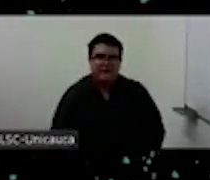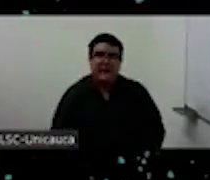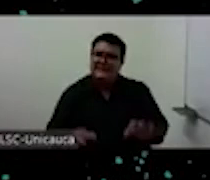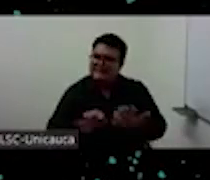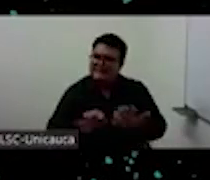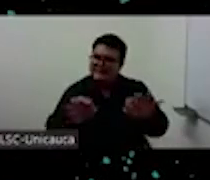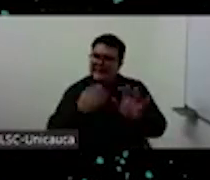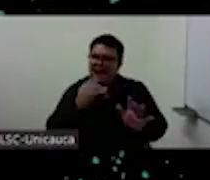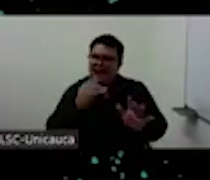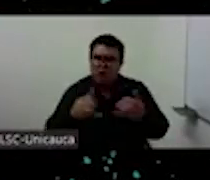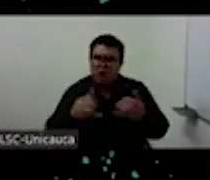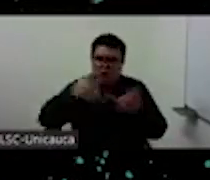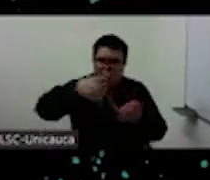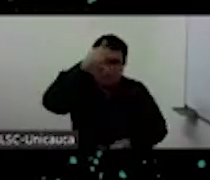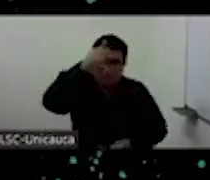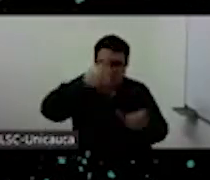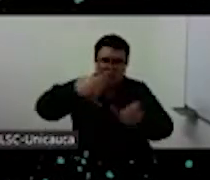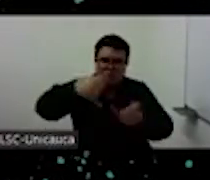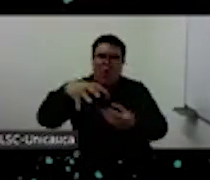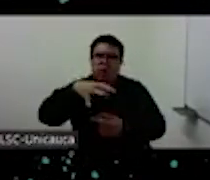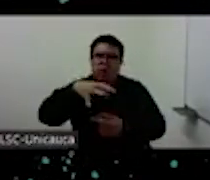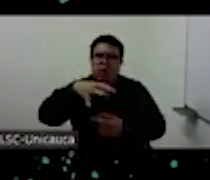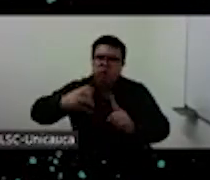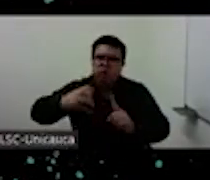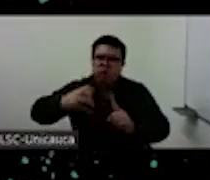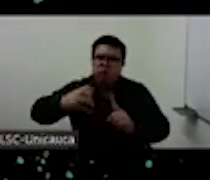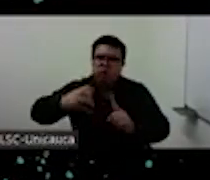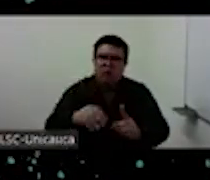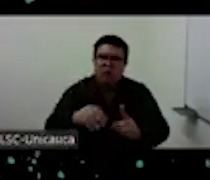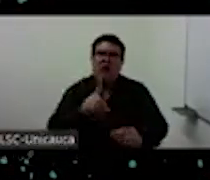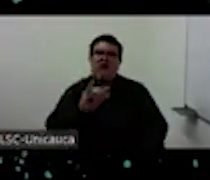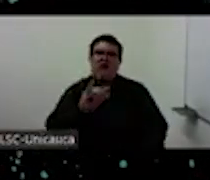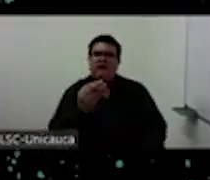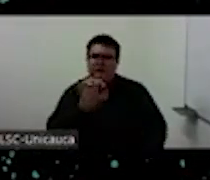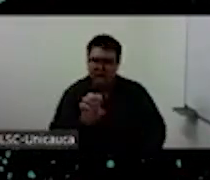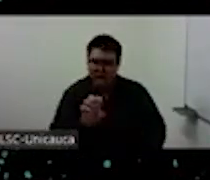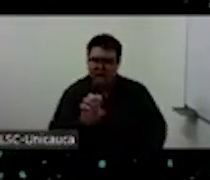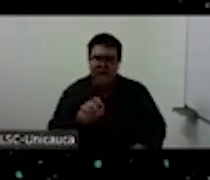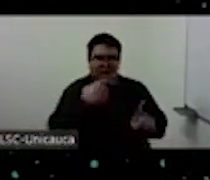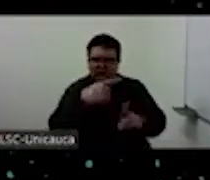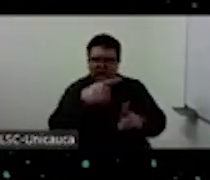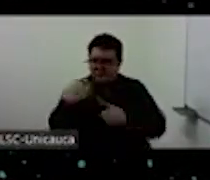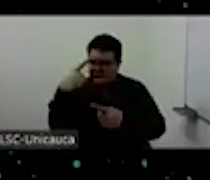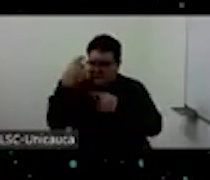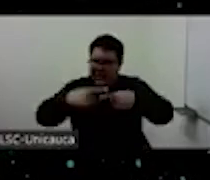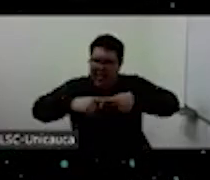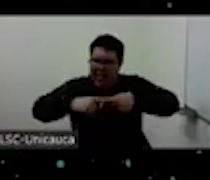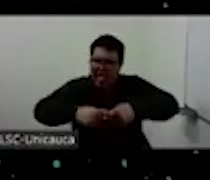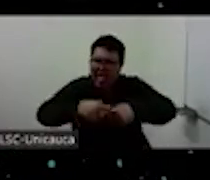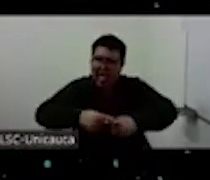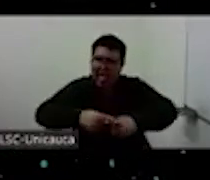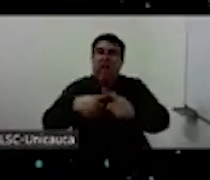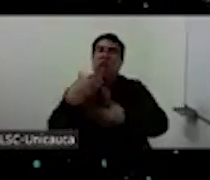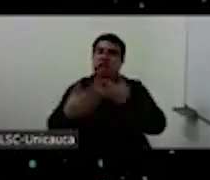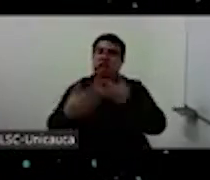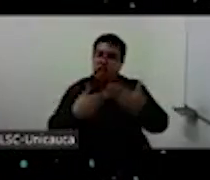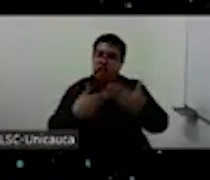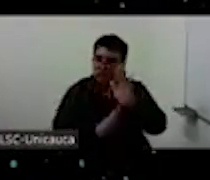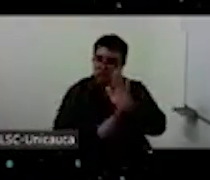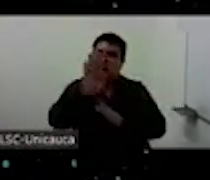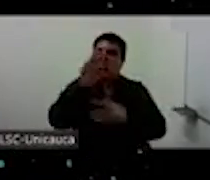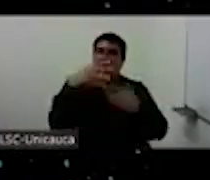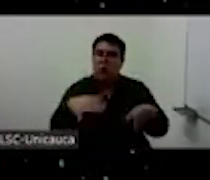otras fibras como el algodón, el fique, al tejer representa grandes avances y ventajas